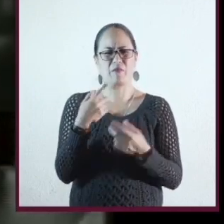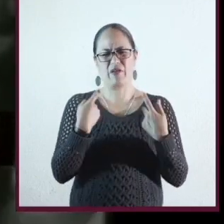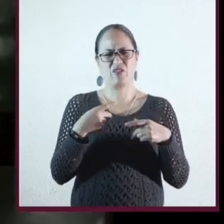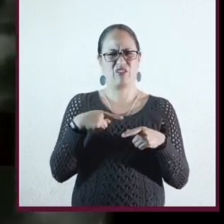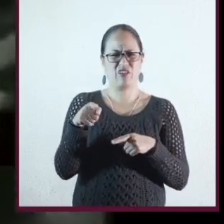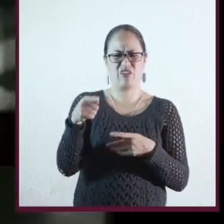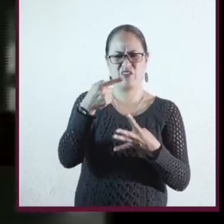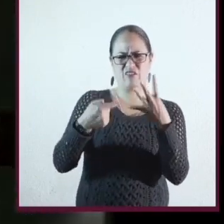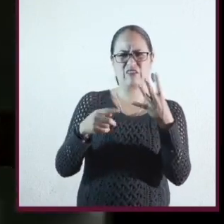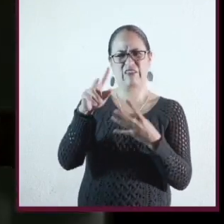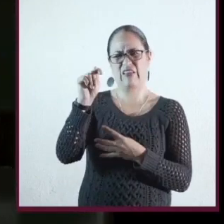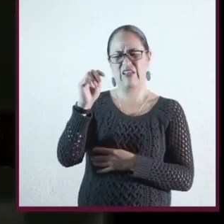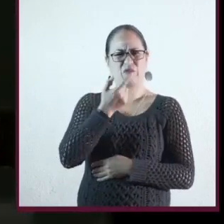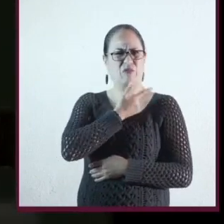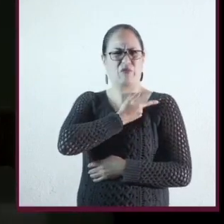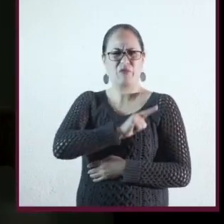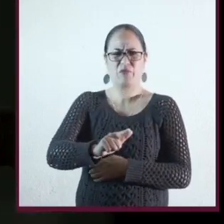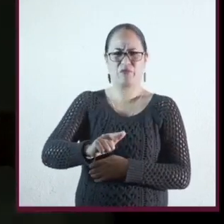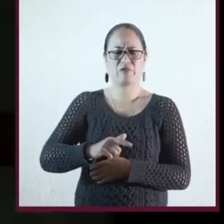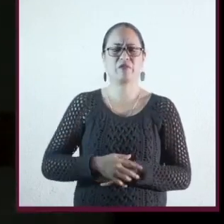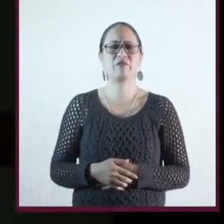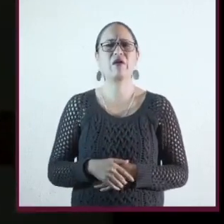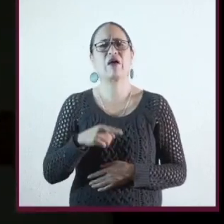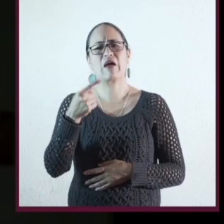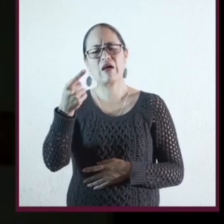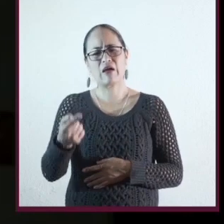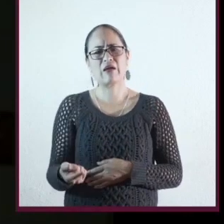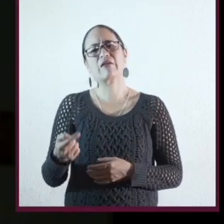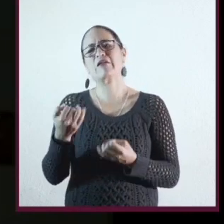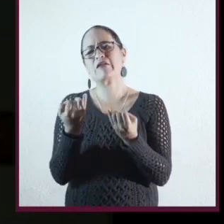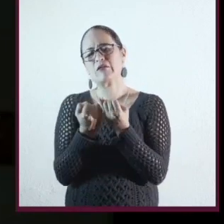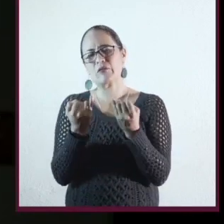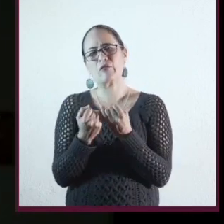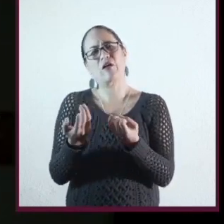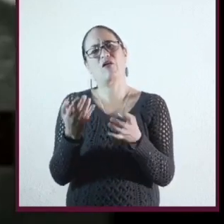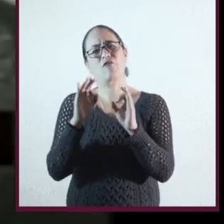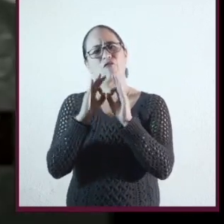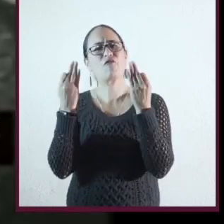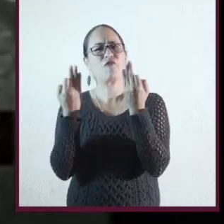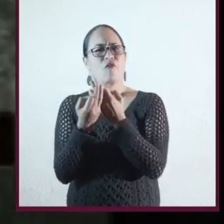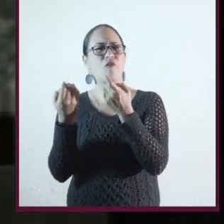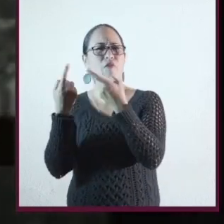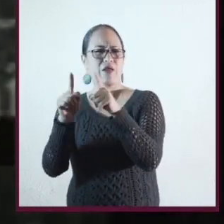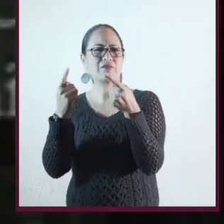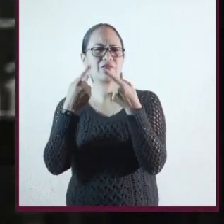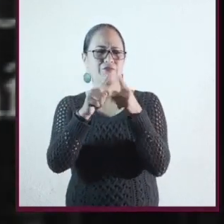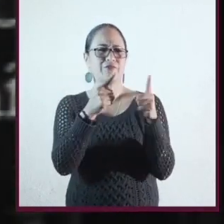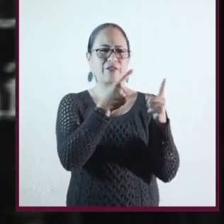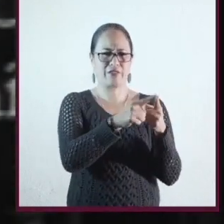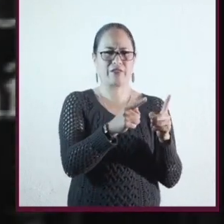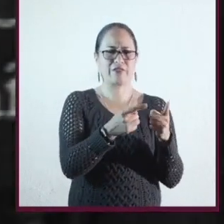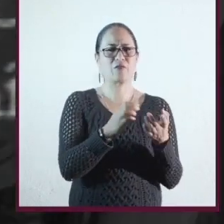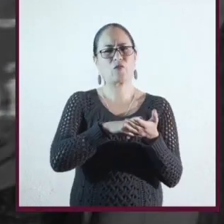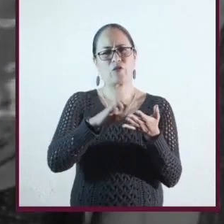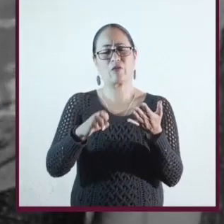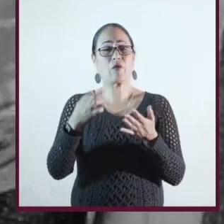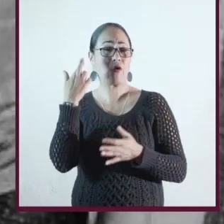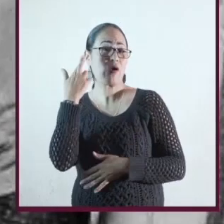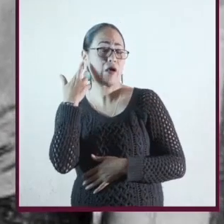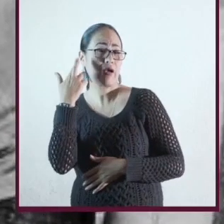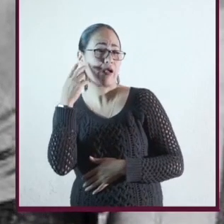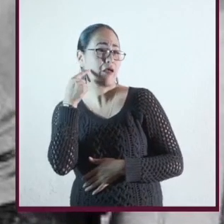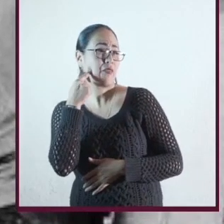medios existentes antes de su invención: el sonido de la radio, la imagen del cine y el texto de los